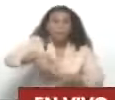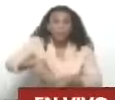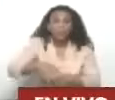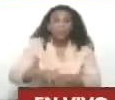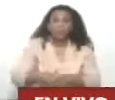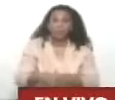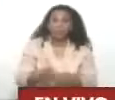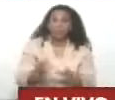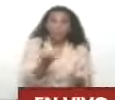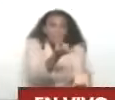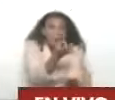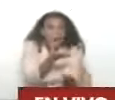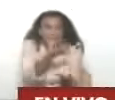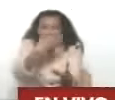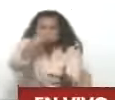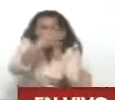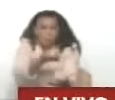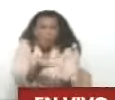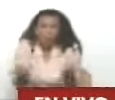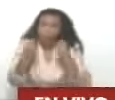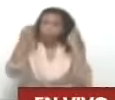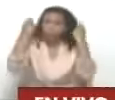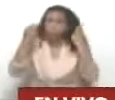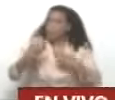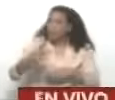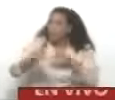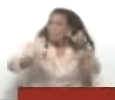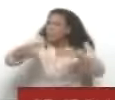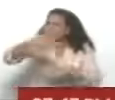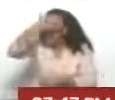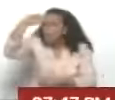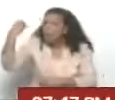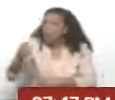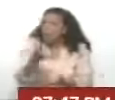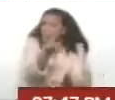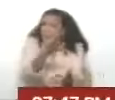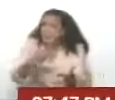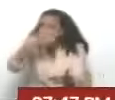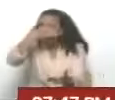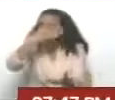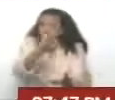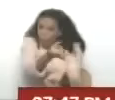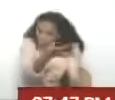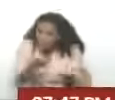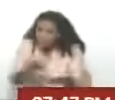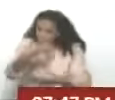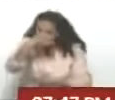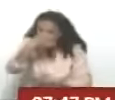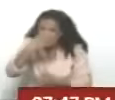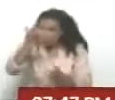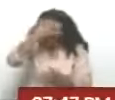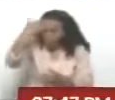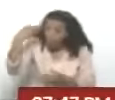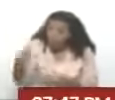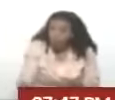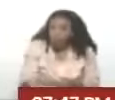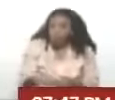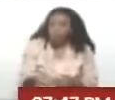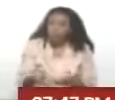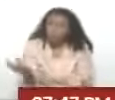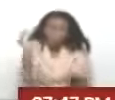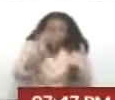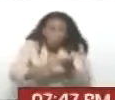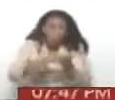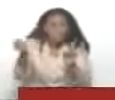las guarimbas. ¿O es que la gente se olvidó de las guarimbas? ¿Nos olvidamos de las guarimbas? ¿Ustedes quieren guarimba